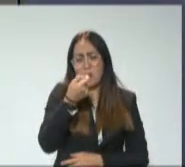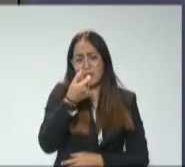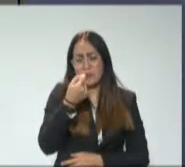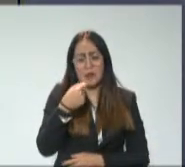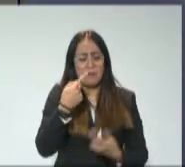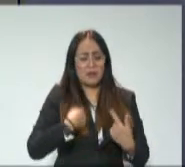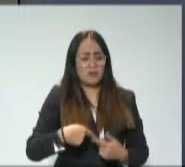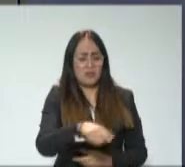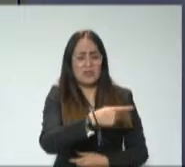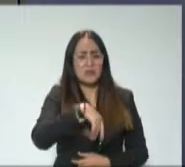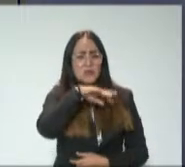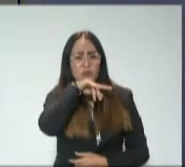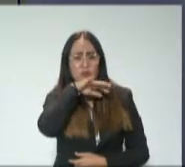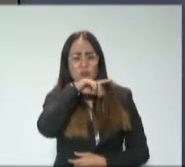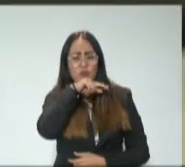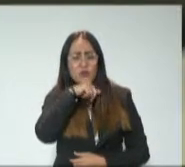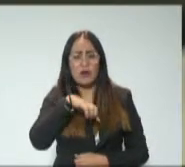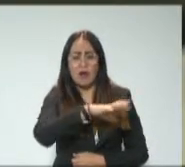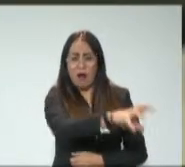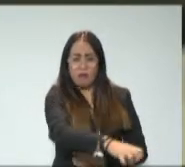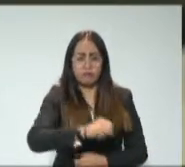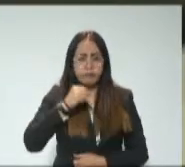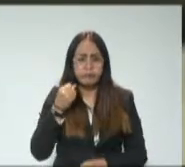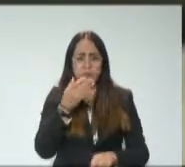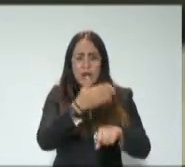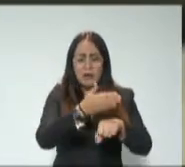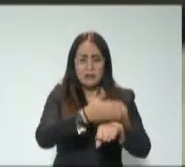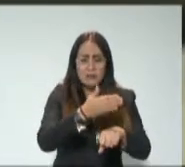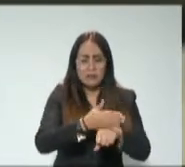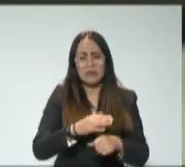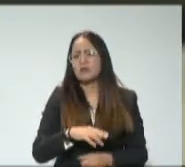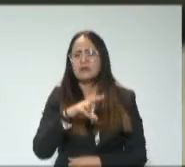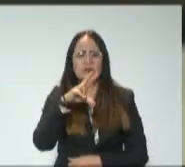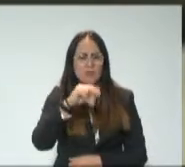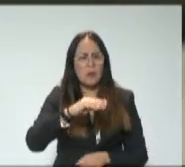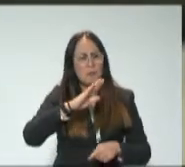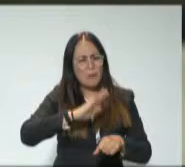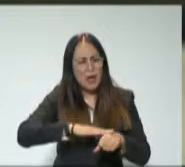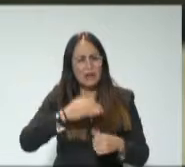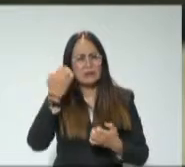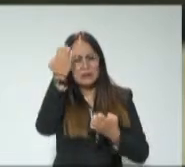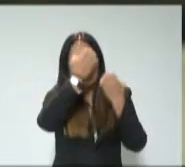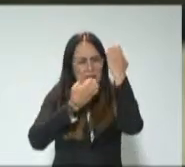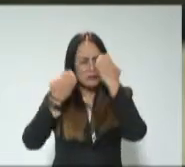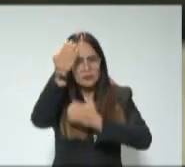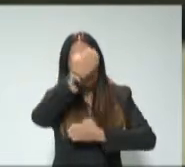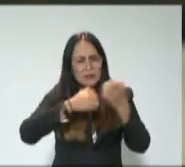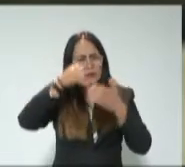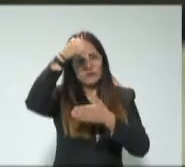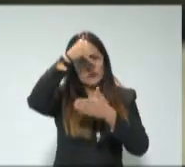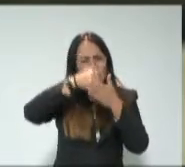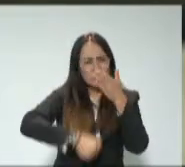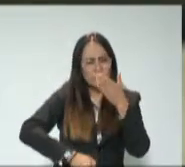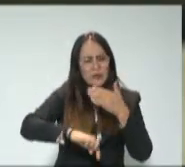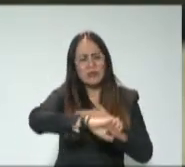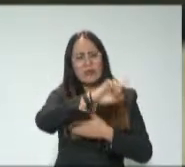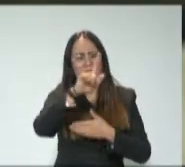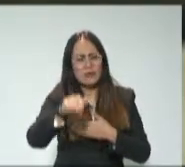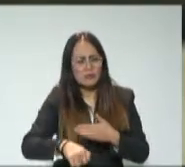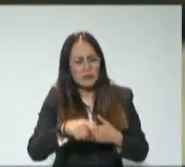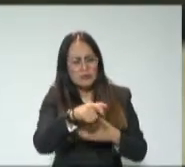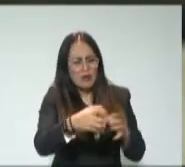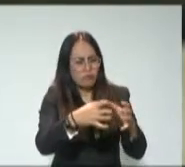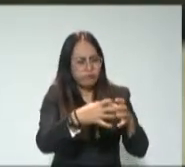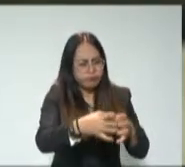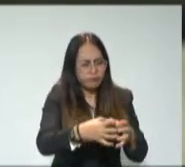corrompen atajar el fenómeno requiere estudiarlo y comprenderlo a fondo para detectar y desmantelar el circuito de